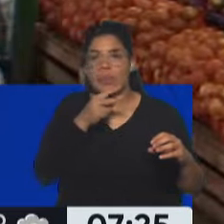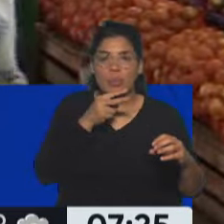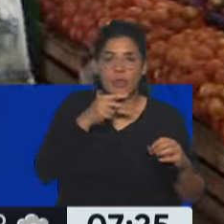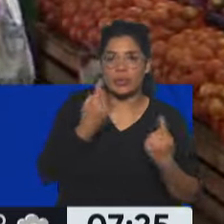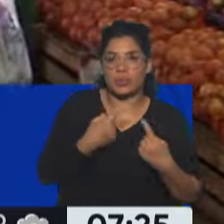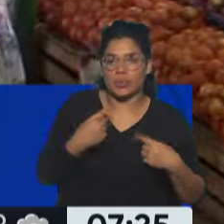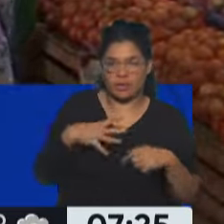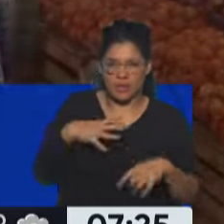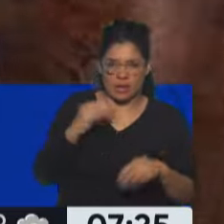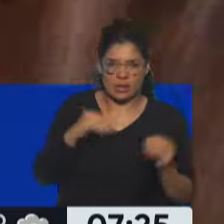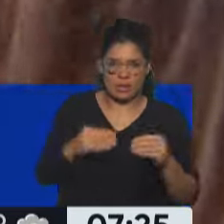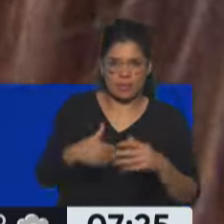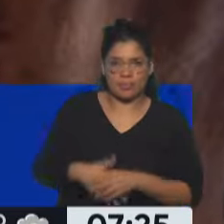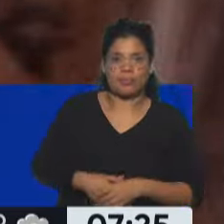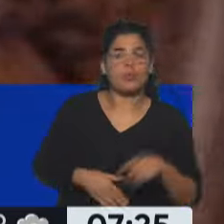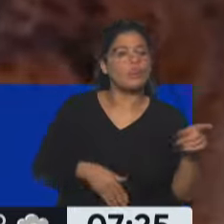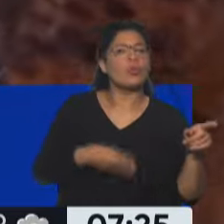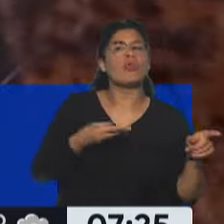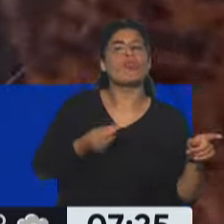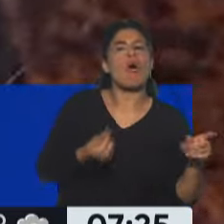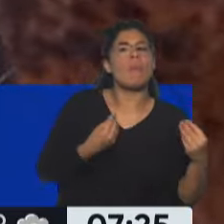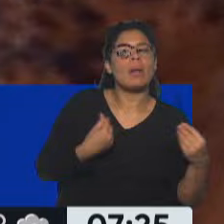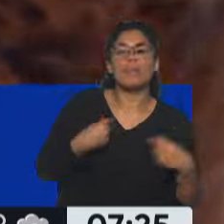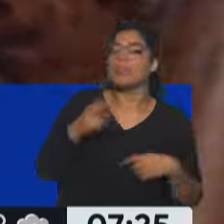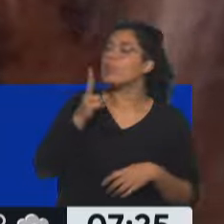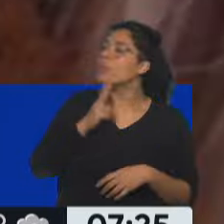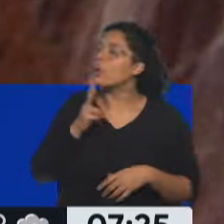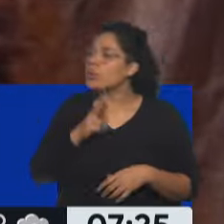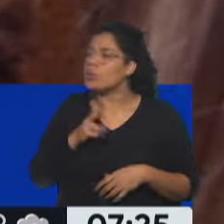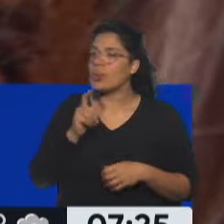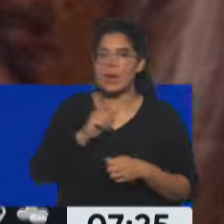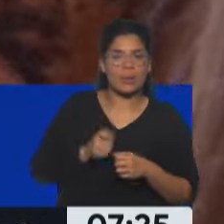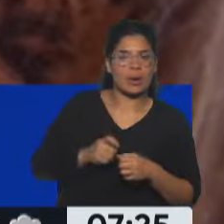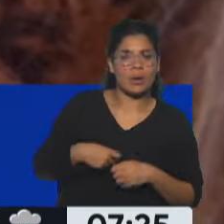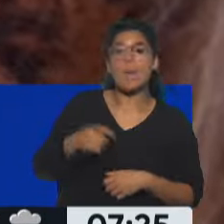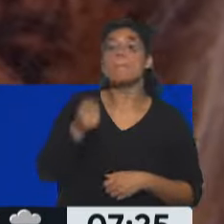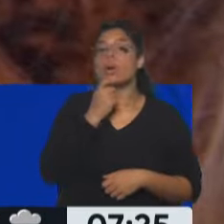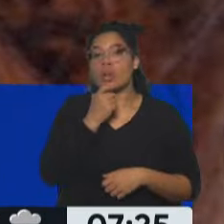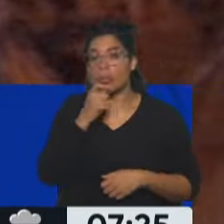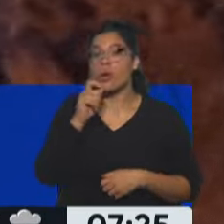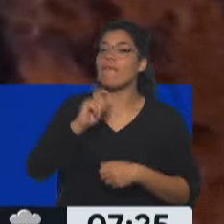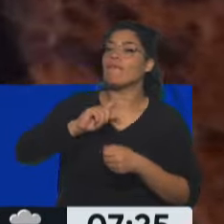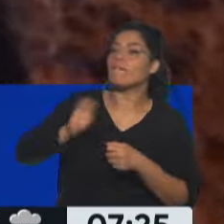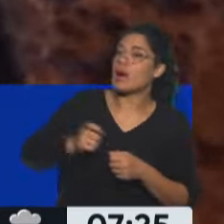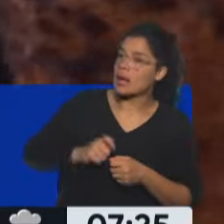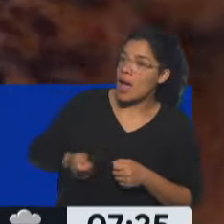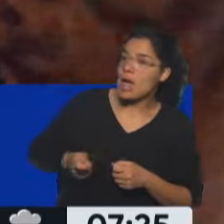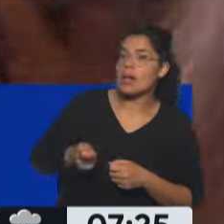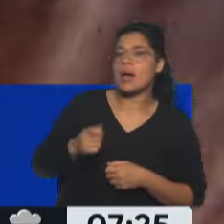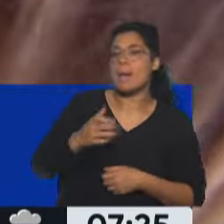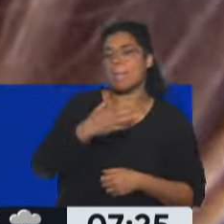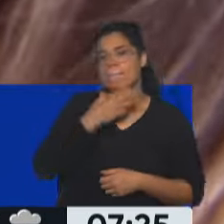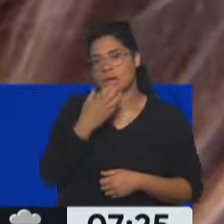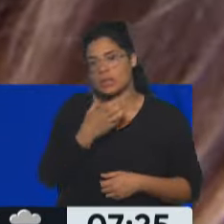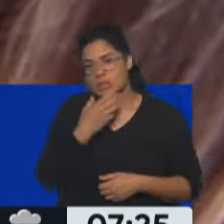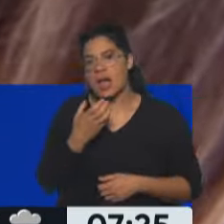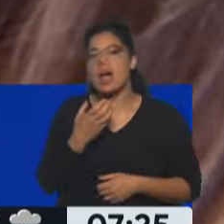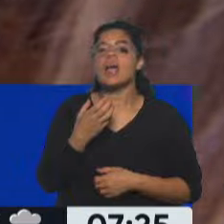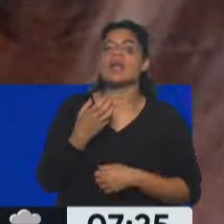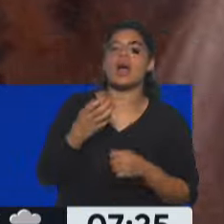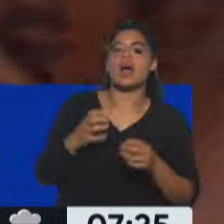¿En su caso qué viene a comprar específicamente? Verduras, banana. Pero, por ejemplo... Banana, manzana, morrón. Zapallitos veo